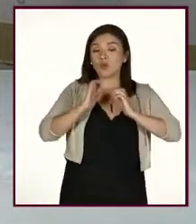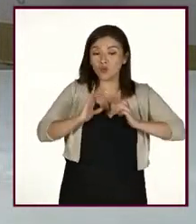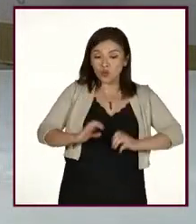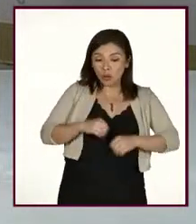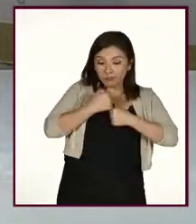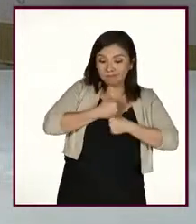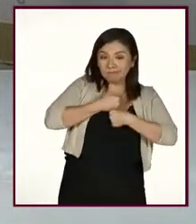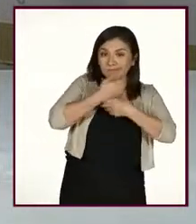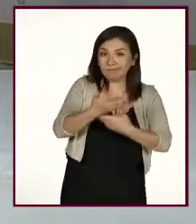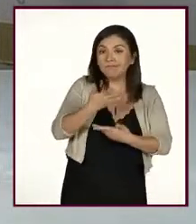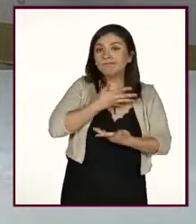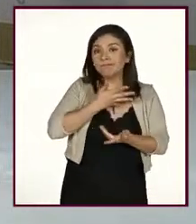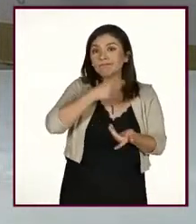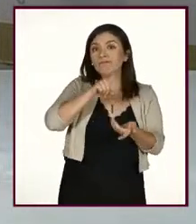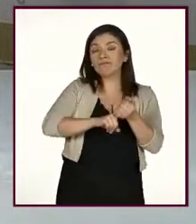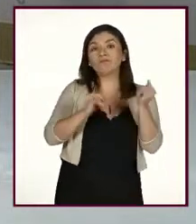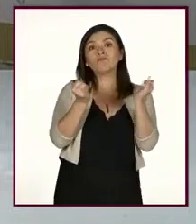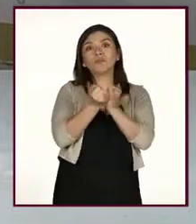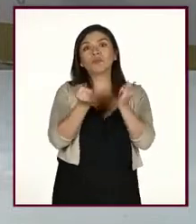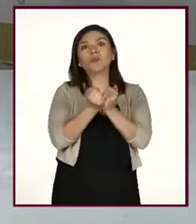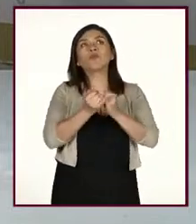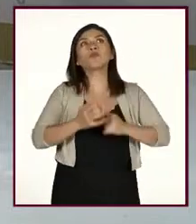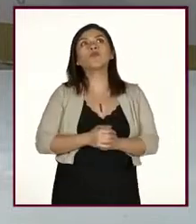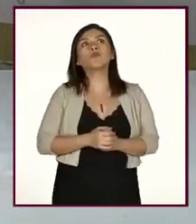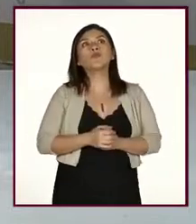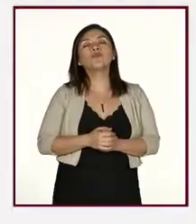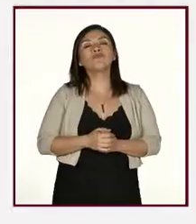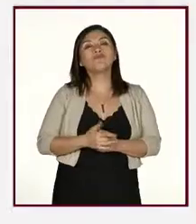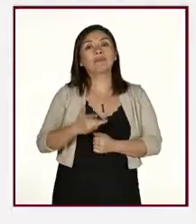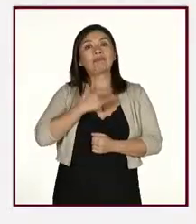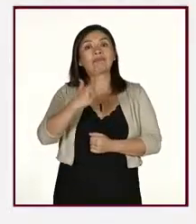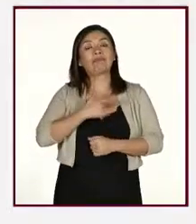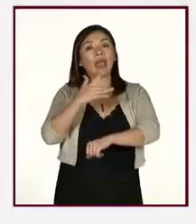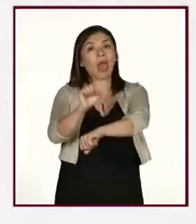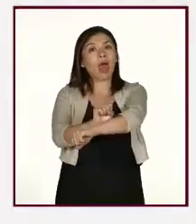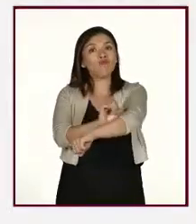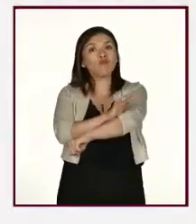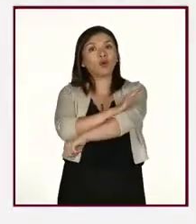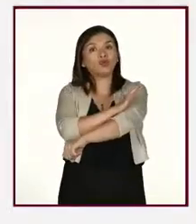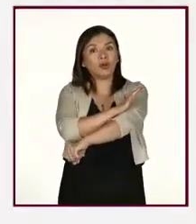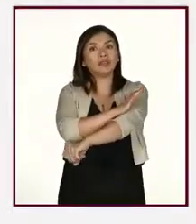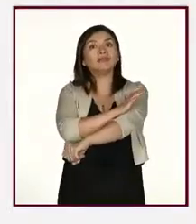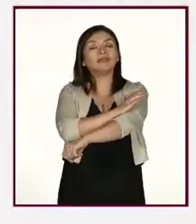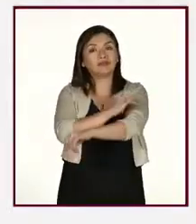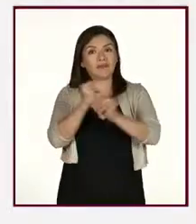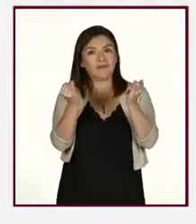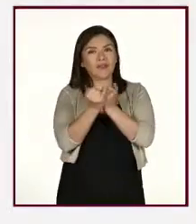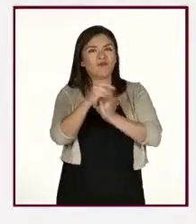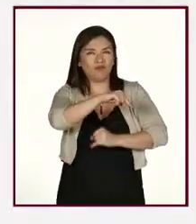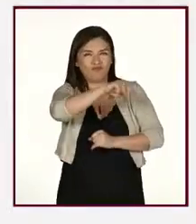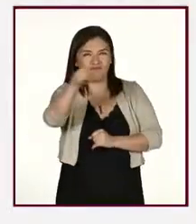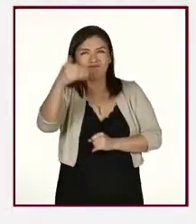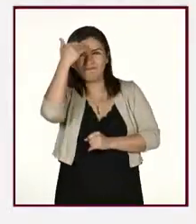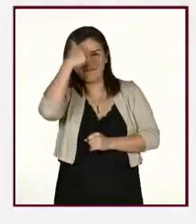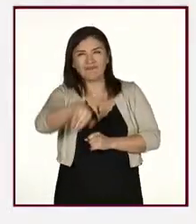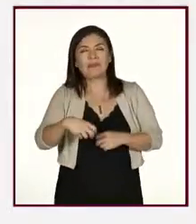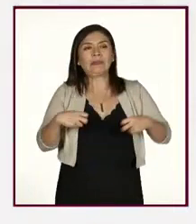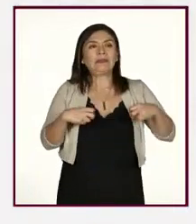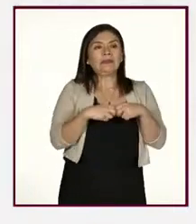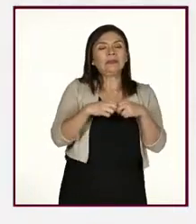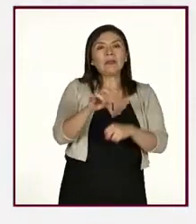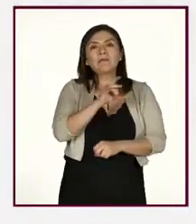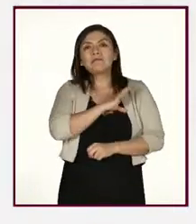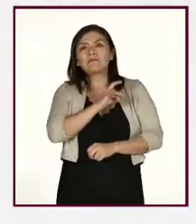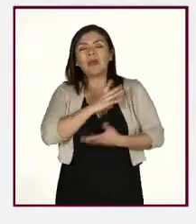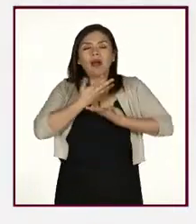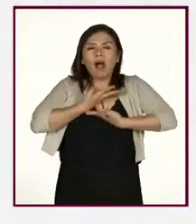también tenemos manifestaciones a nivel de las emociones, ¿sí? Pues parte de las que ya conocemos claramente, la ansiedad, la